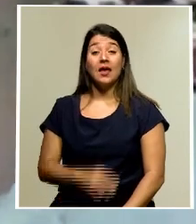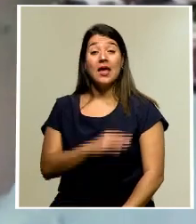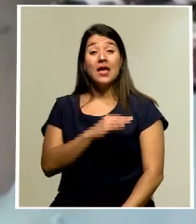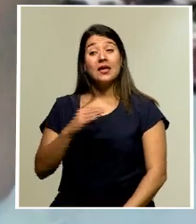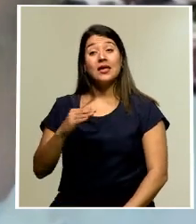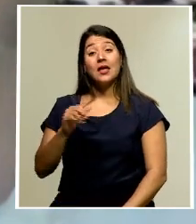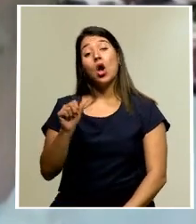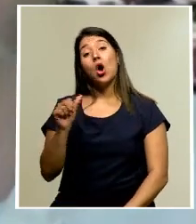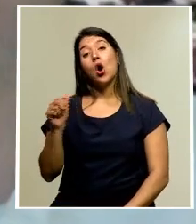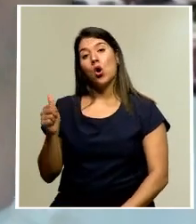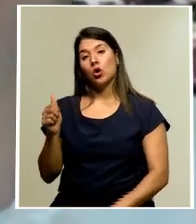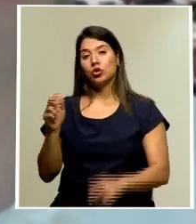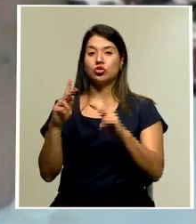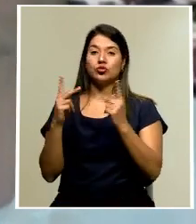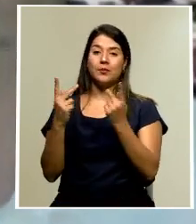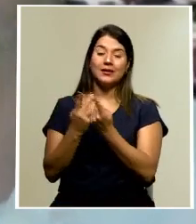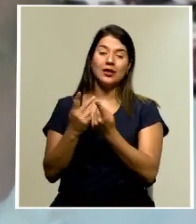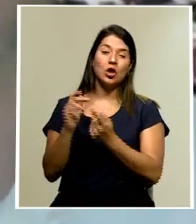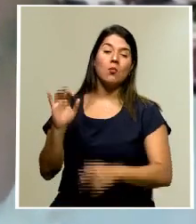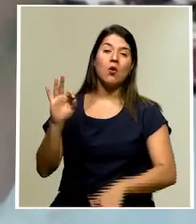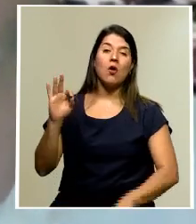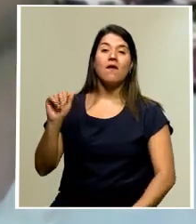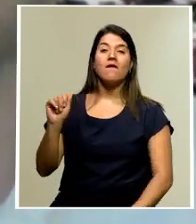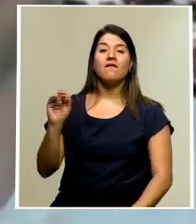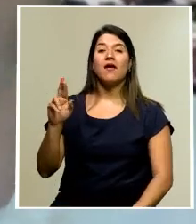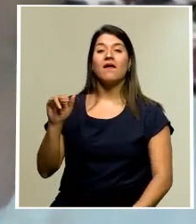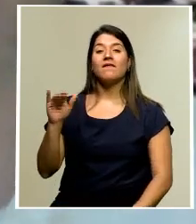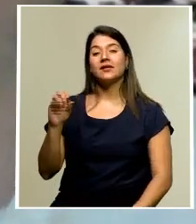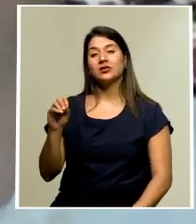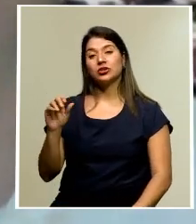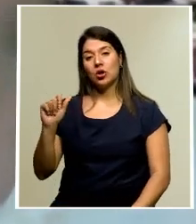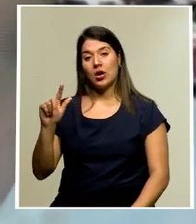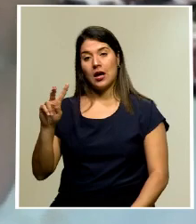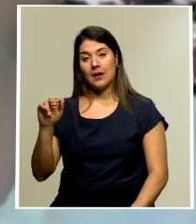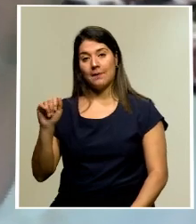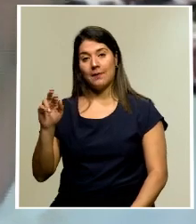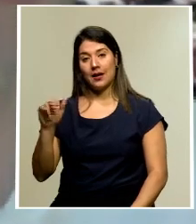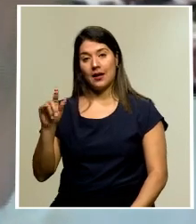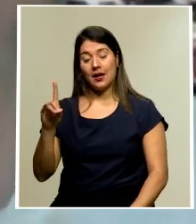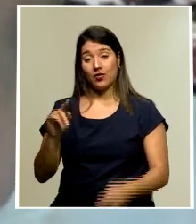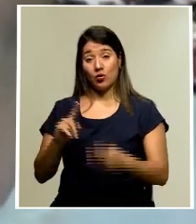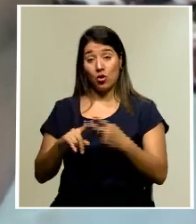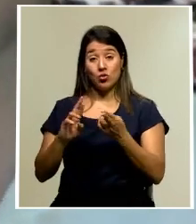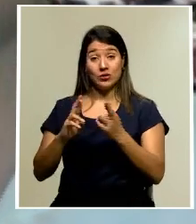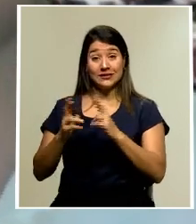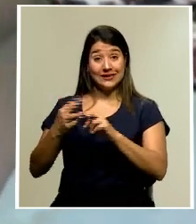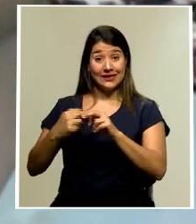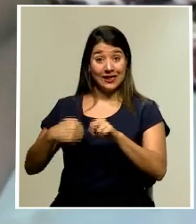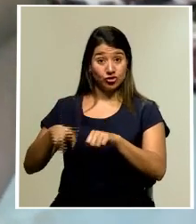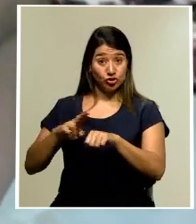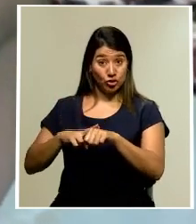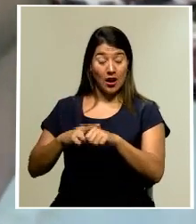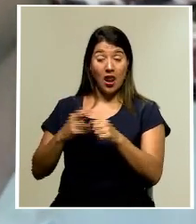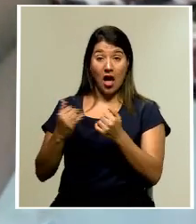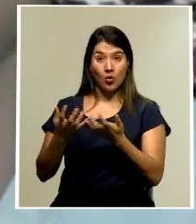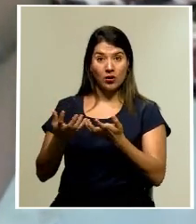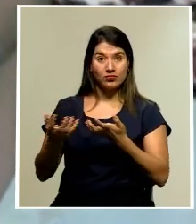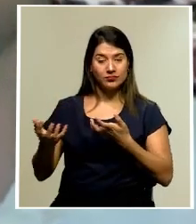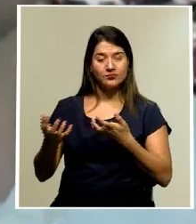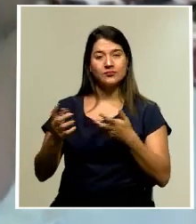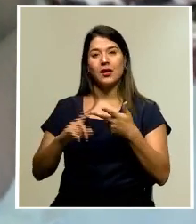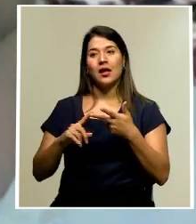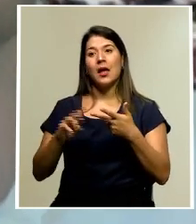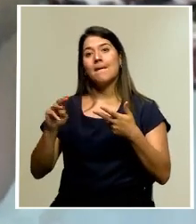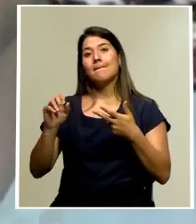Mientras que otras fuerzas, Fabricio Alvarado, el mismo Restauración Nacional, que ahora están divididas las fuerzas cristianas, el